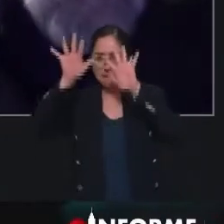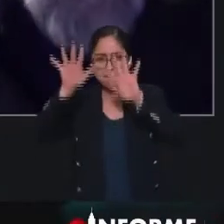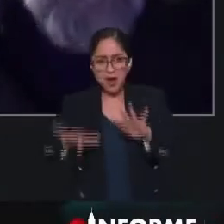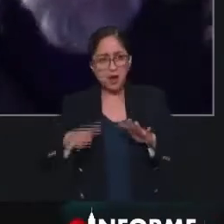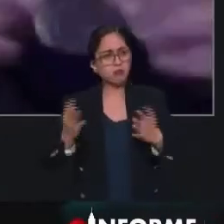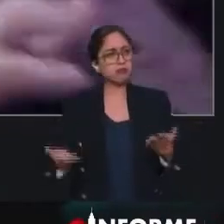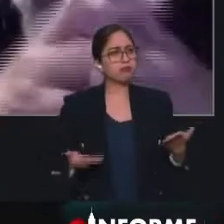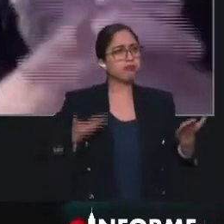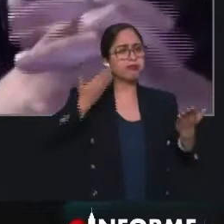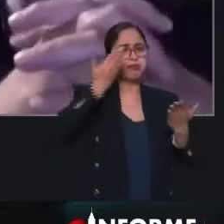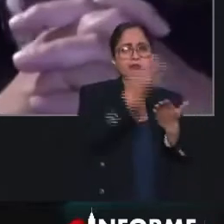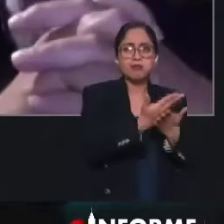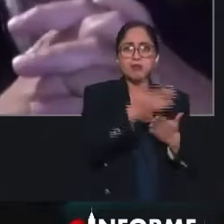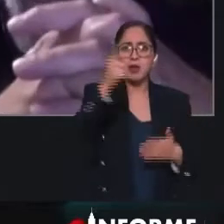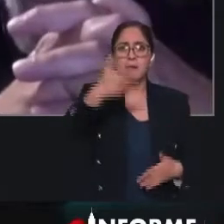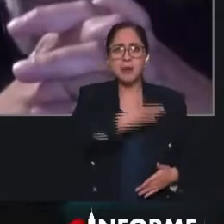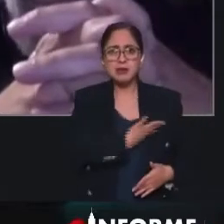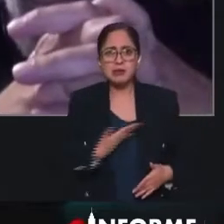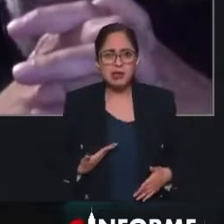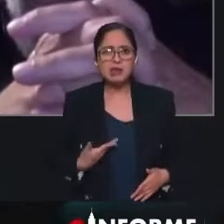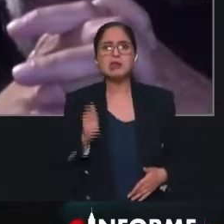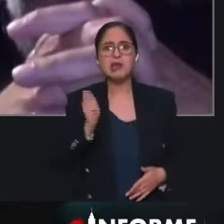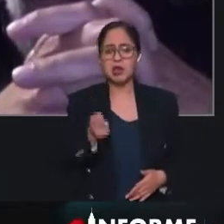Suprema Corte.